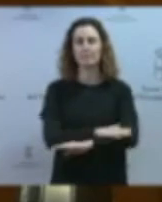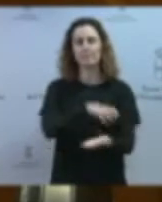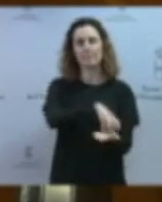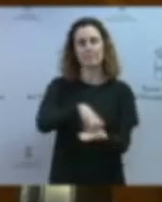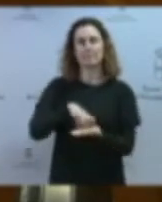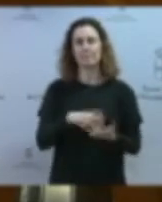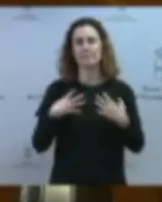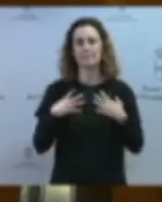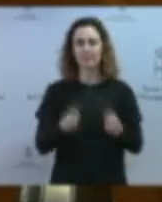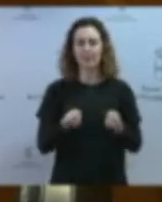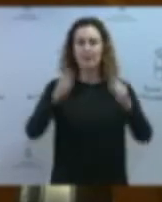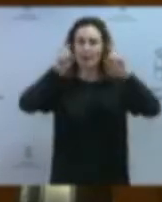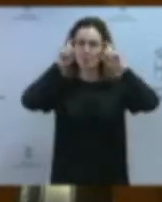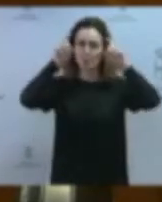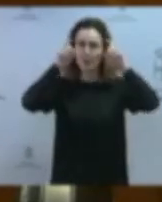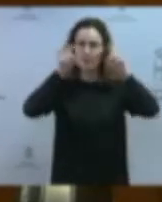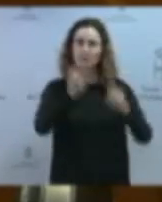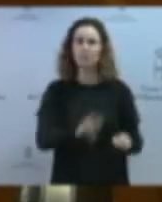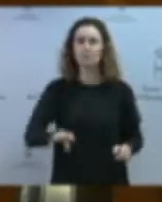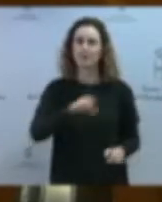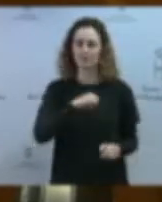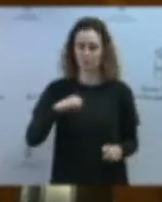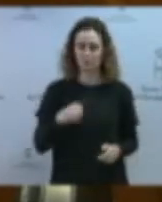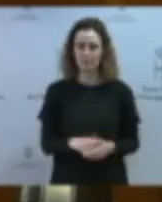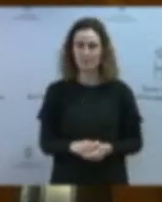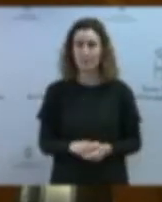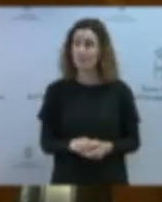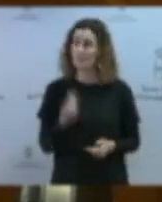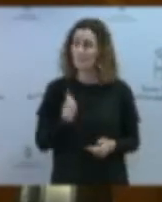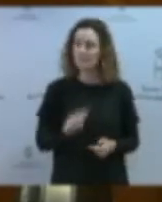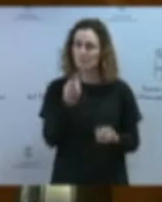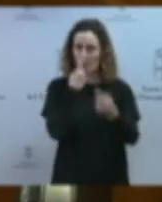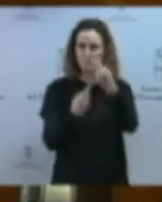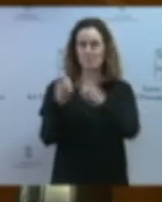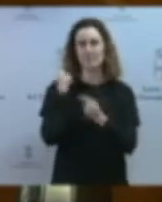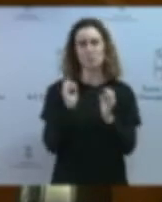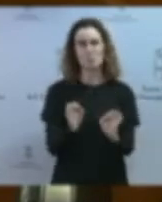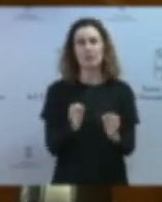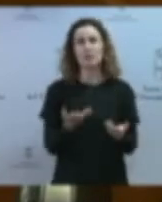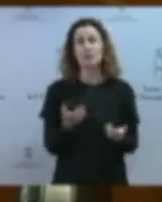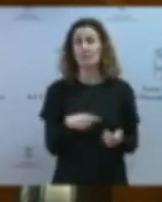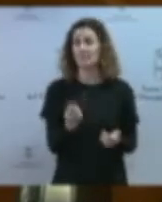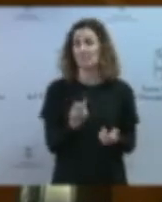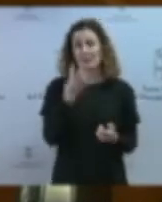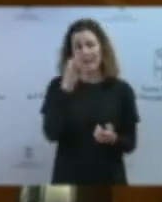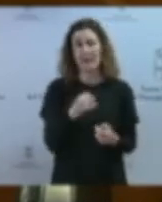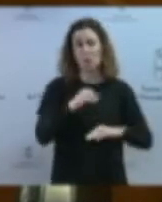comunidades autónomas. Igual que hicimos el año pasado, que por cierto al final fuimos los pocos que de verdad cumplimos, porque hubo muchas comunidades